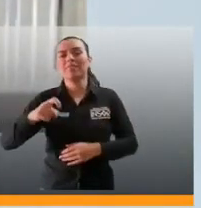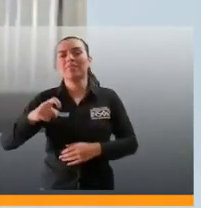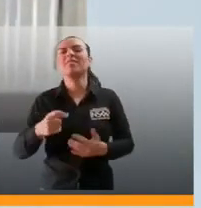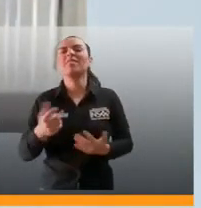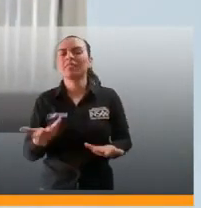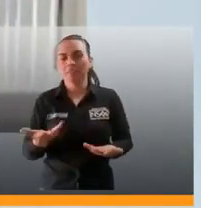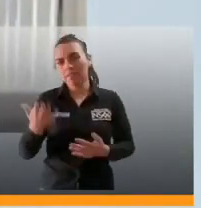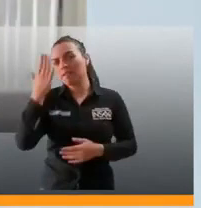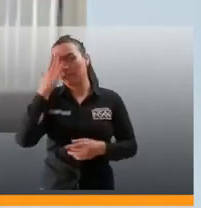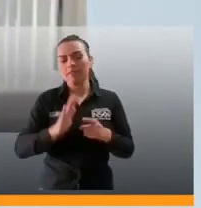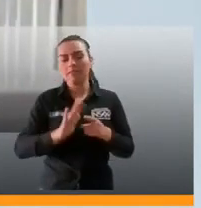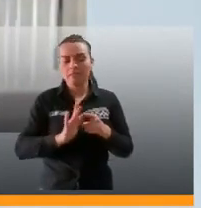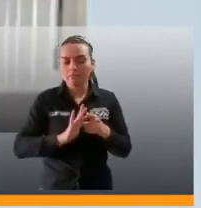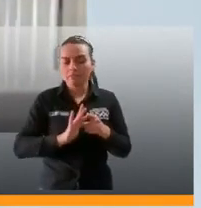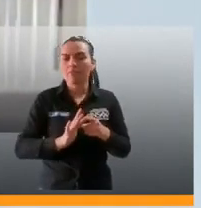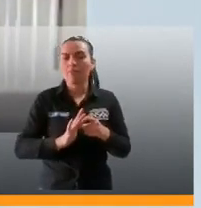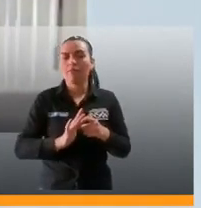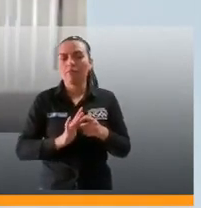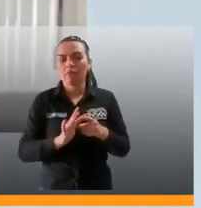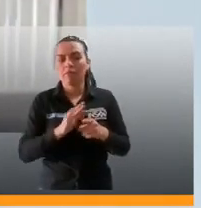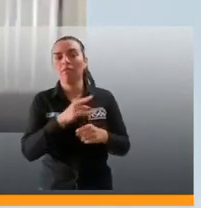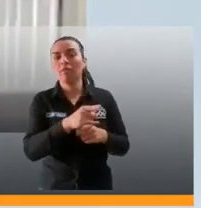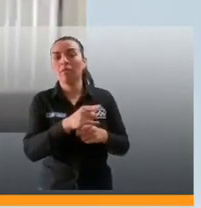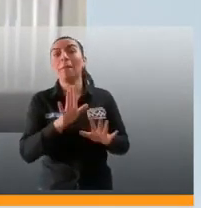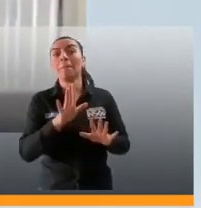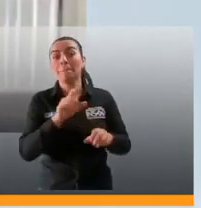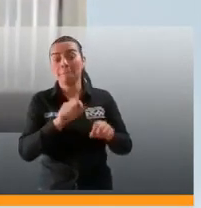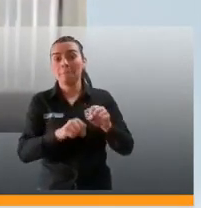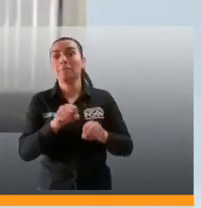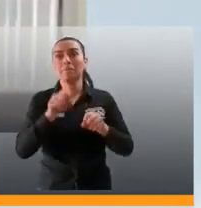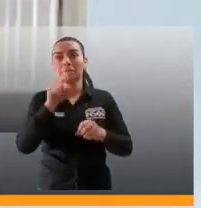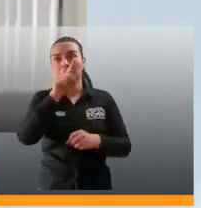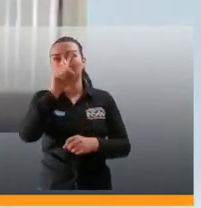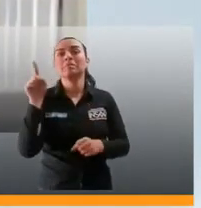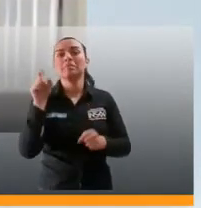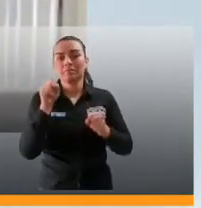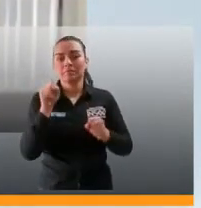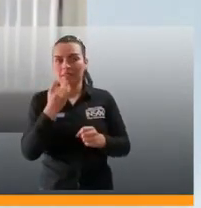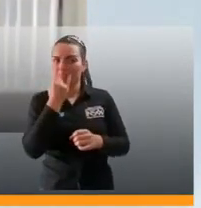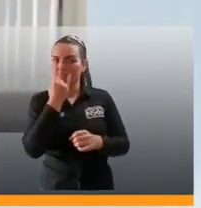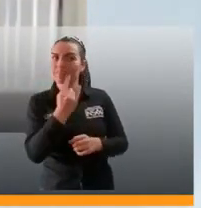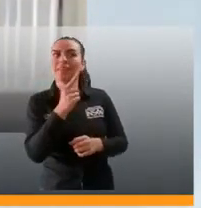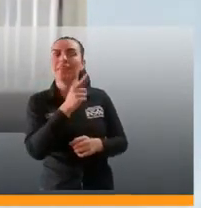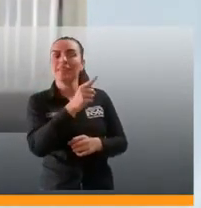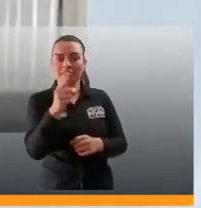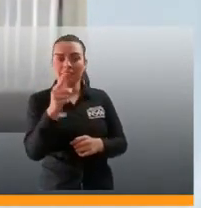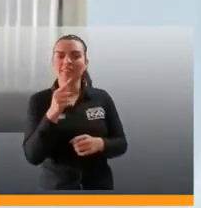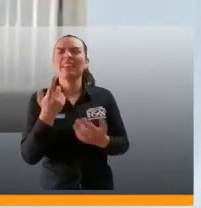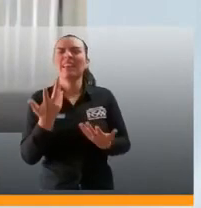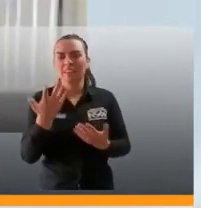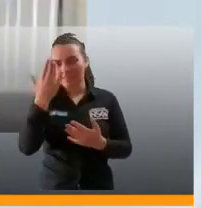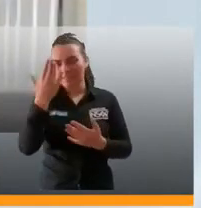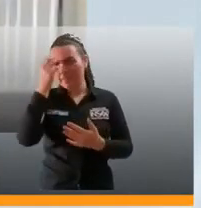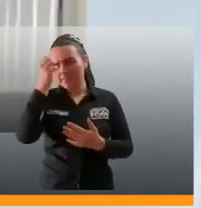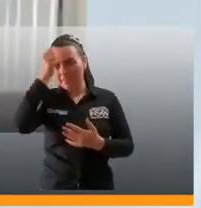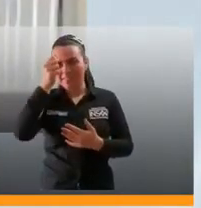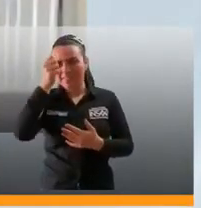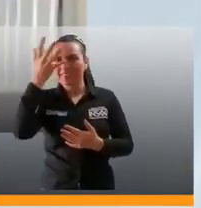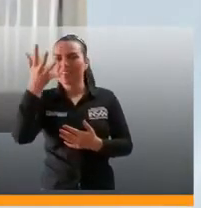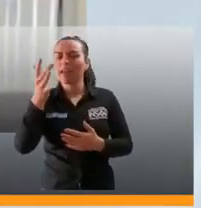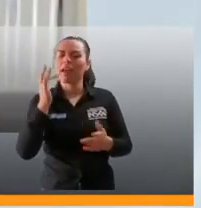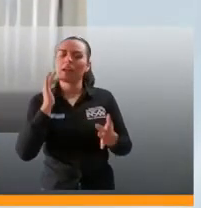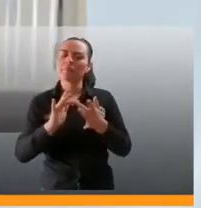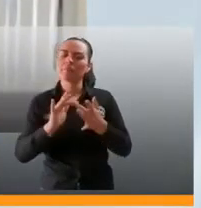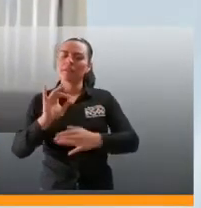una implementación que tal vez fue de las que más les interesó a las instituciones en el trabajo de didácticas digitales. Y allí